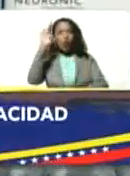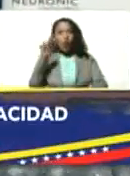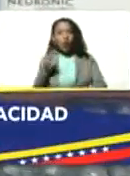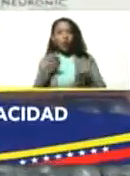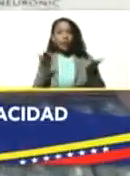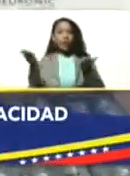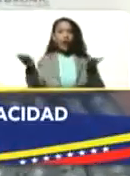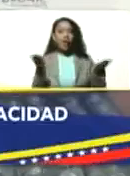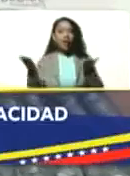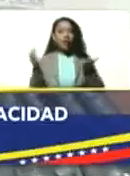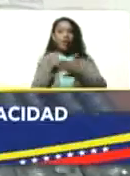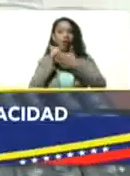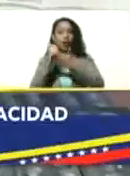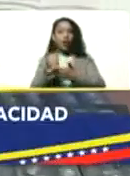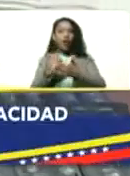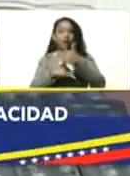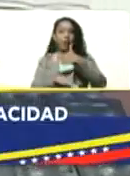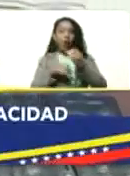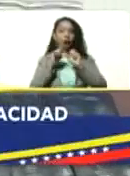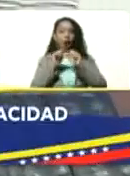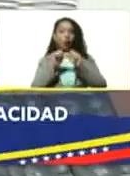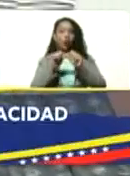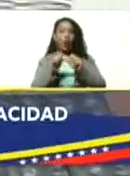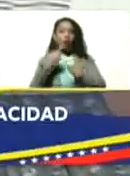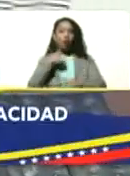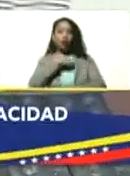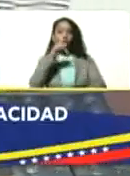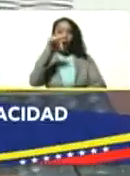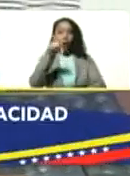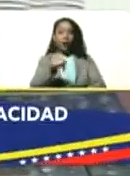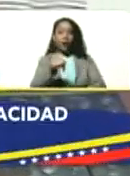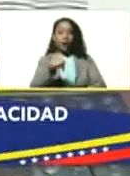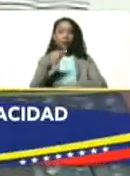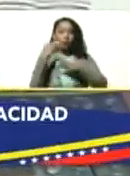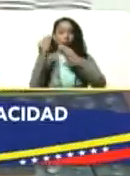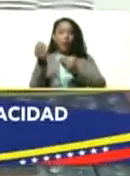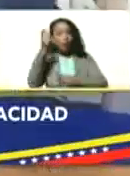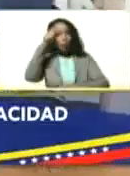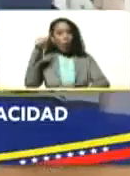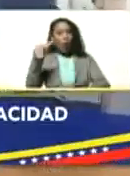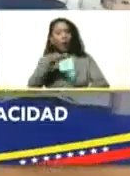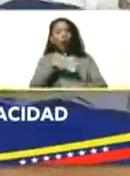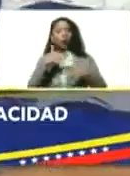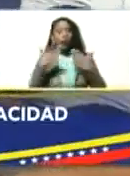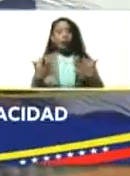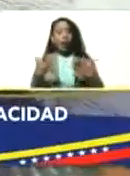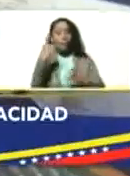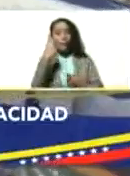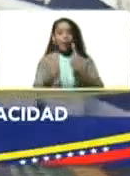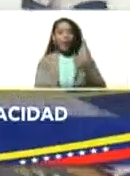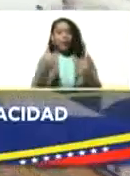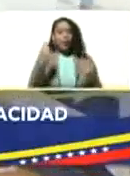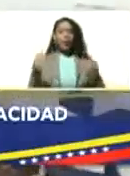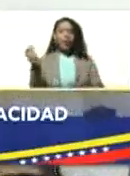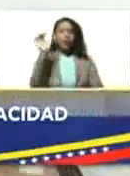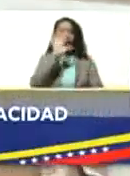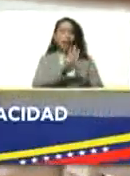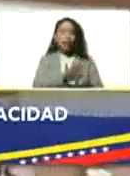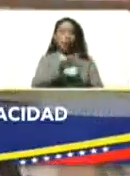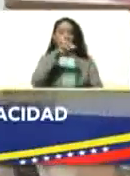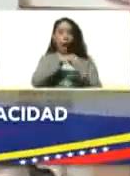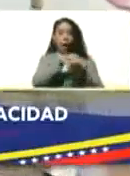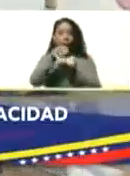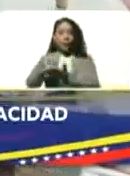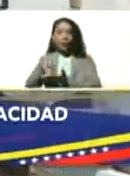servicios, bueno, vamos a seguir nosotros entregándole a nuestro pueblo y a pacientes de 5 estados.